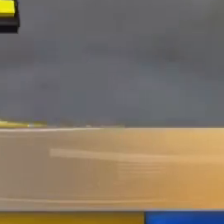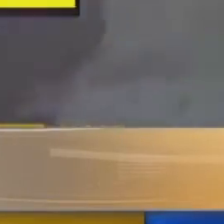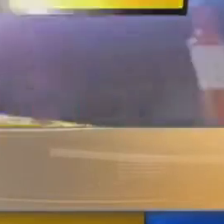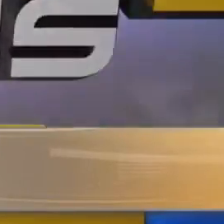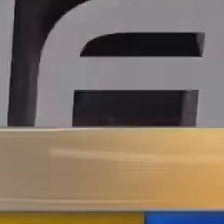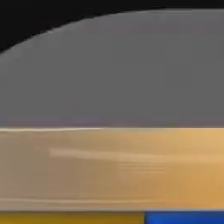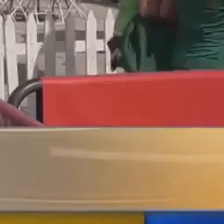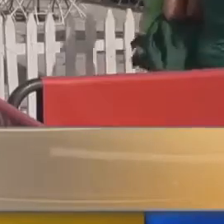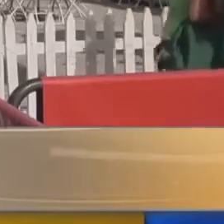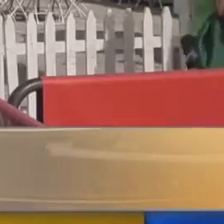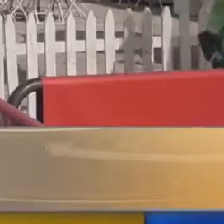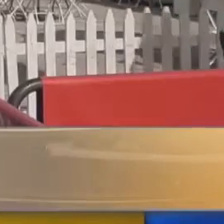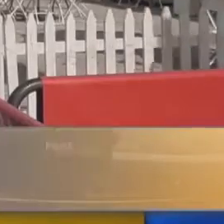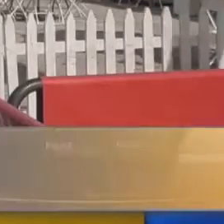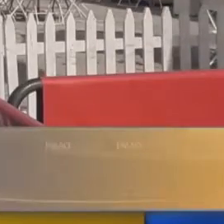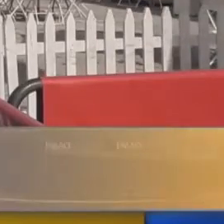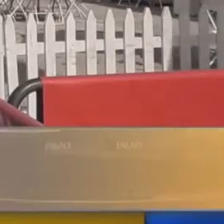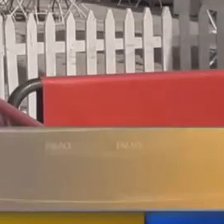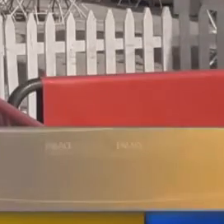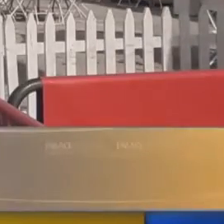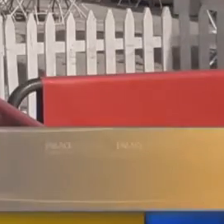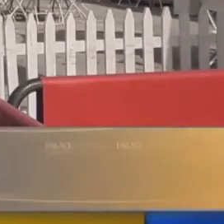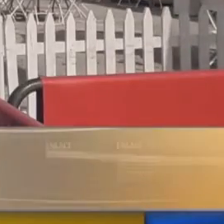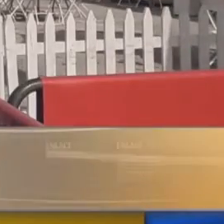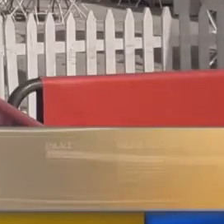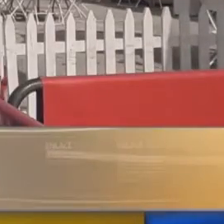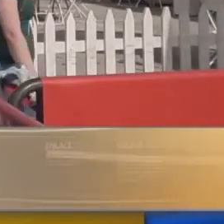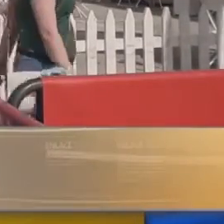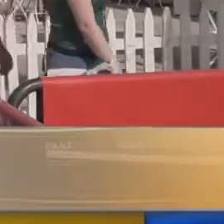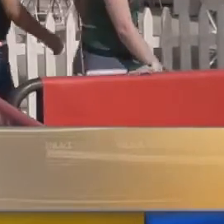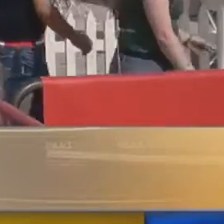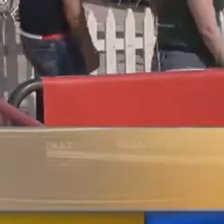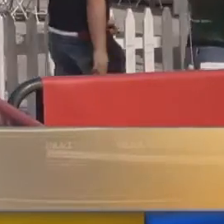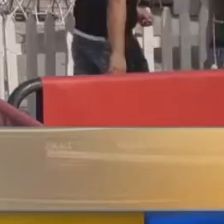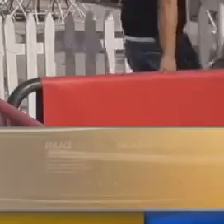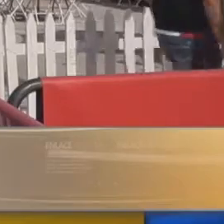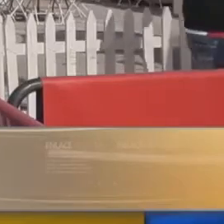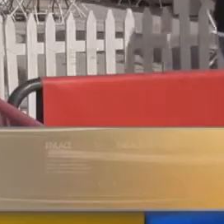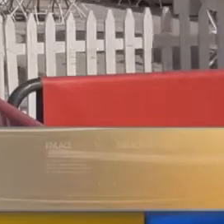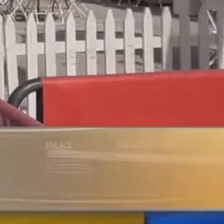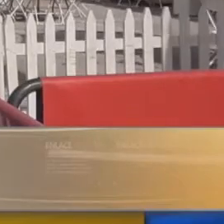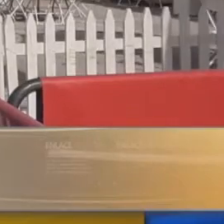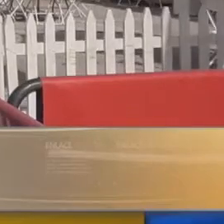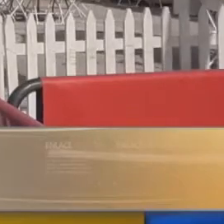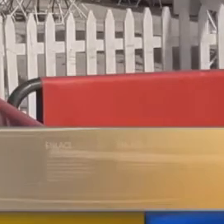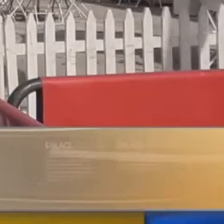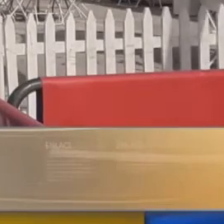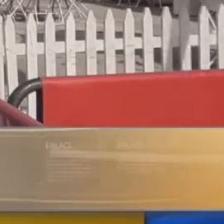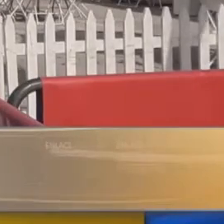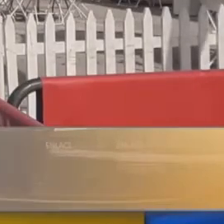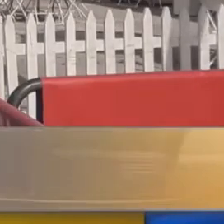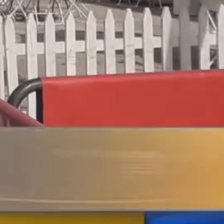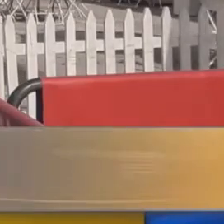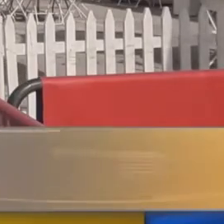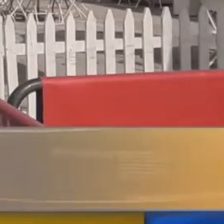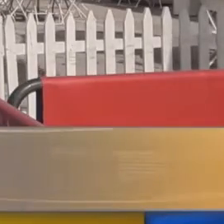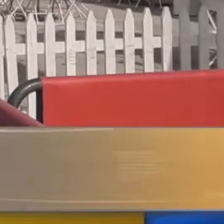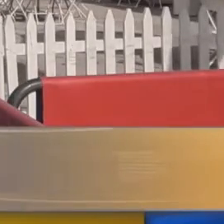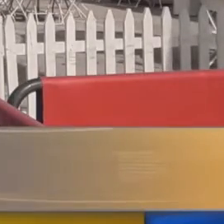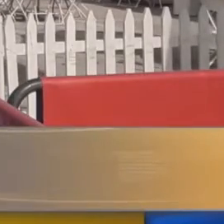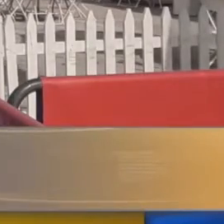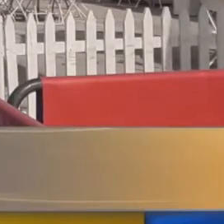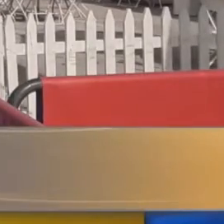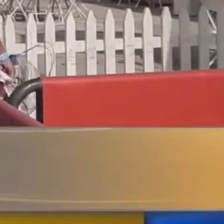riesgo para los viajeros. En los deportes. Hoy en Enlace de Noticias vivimos la previa del compromiso México frente a Venezuela. Cierra